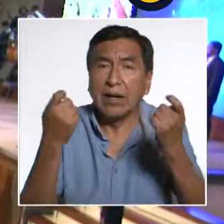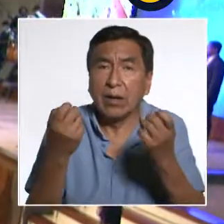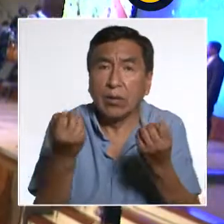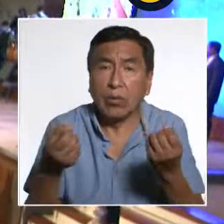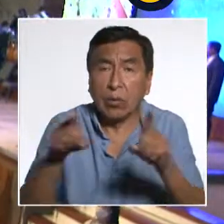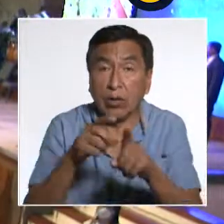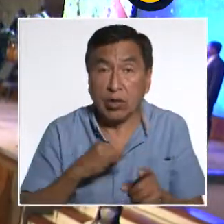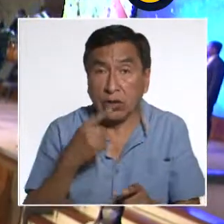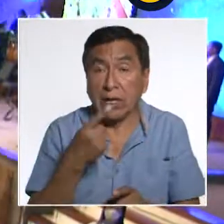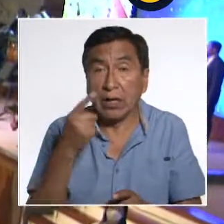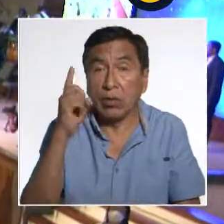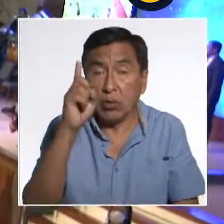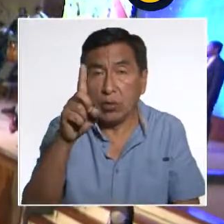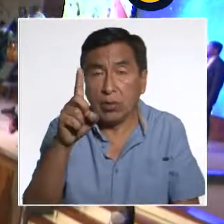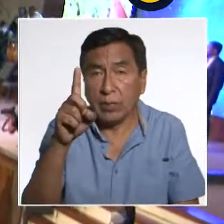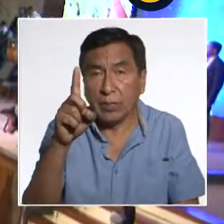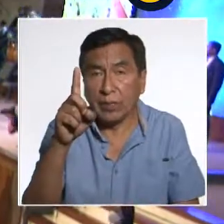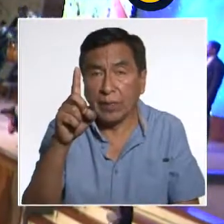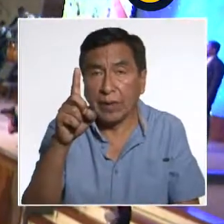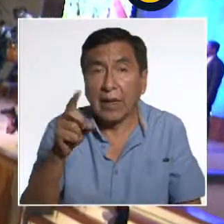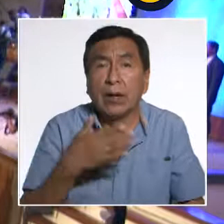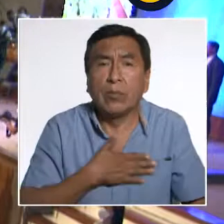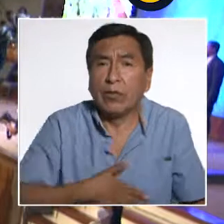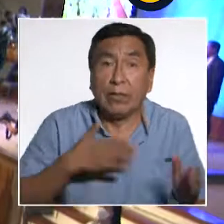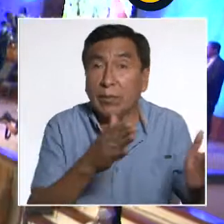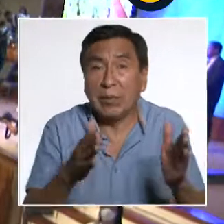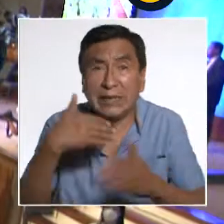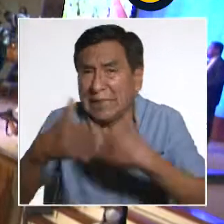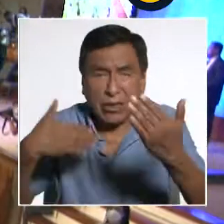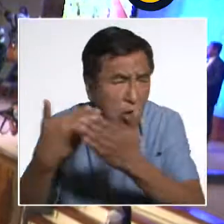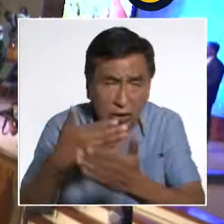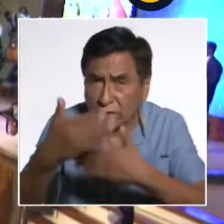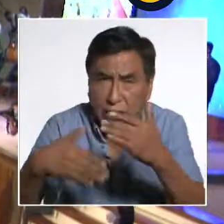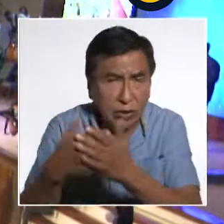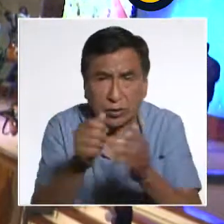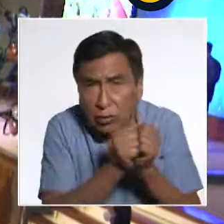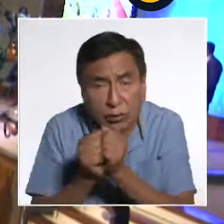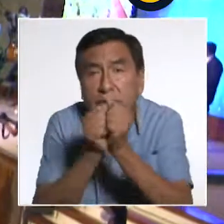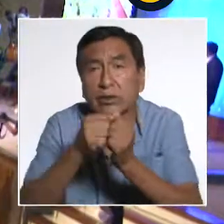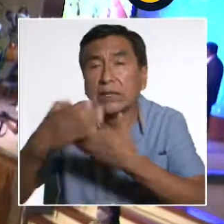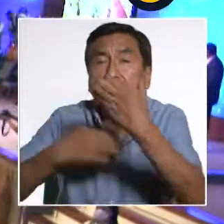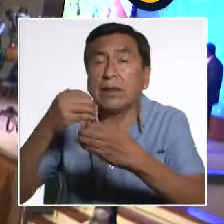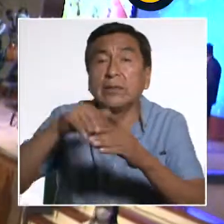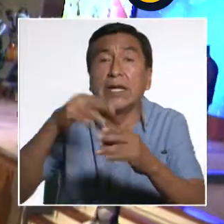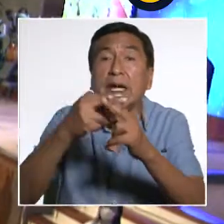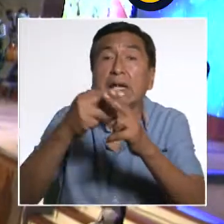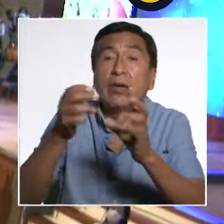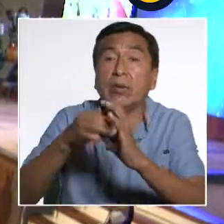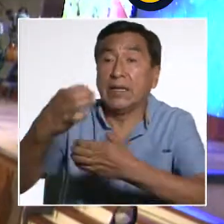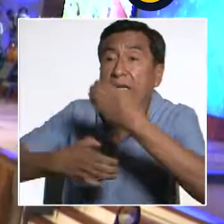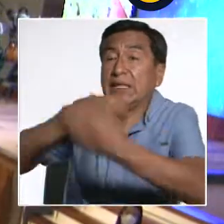tres. Uno, prepárese porque usted se estará liberando hoy en el nombre de Cristo